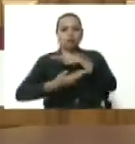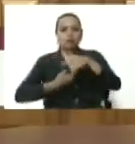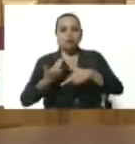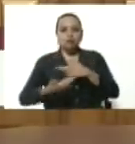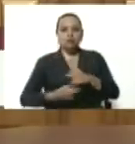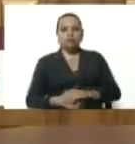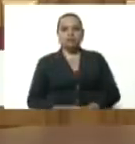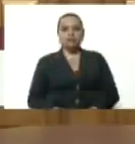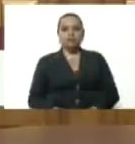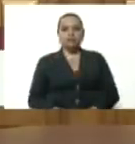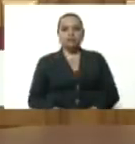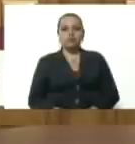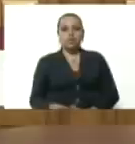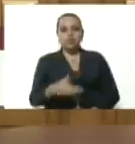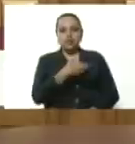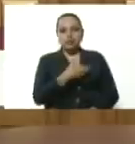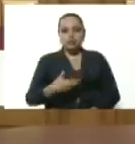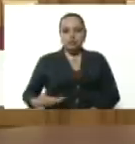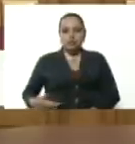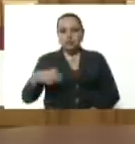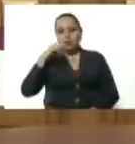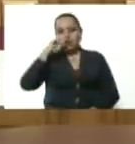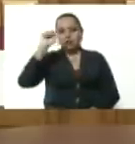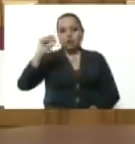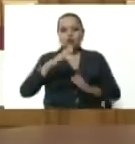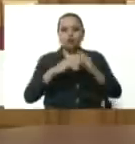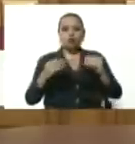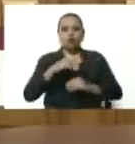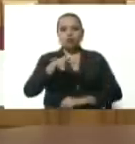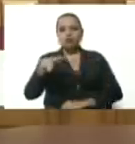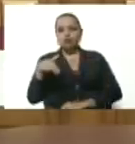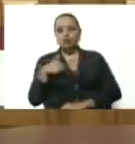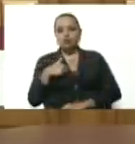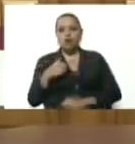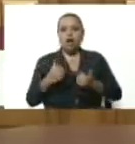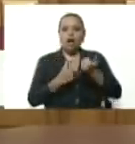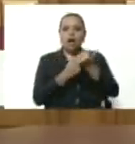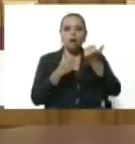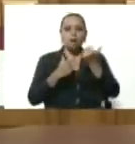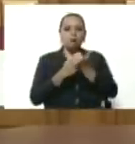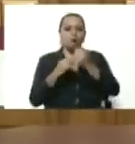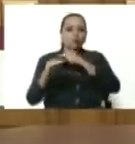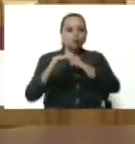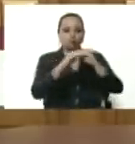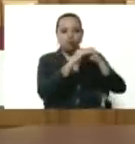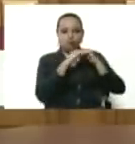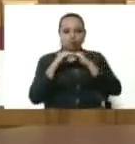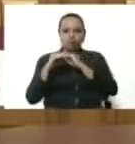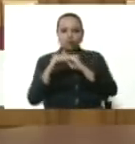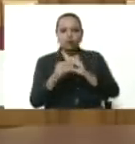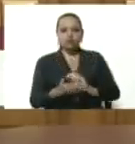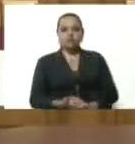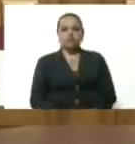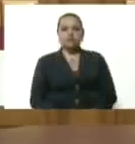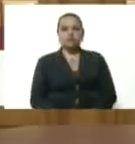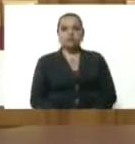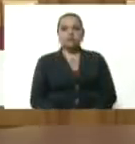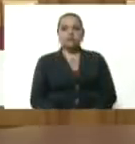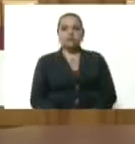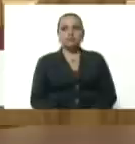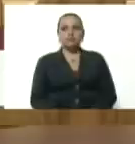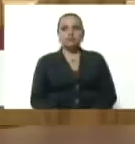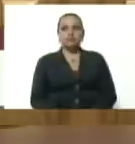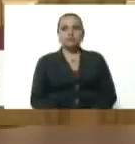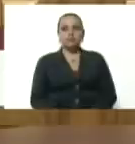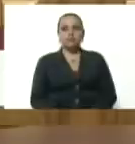revolucionario del presidente Maduro y que todos nosotros apoyamos sin lugar a dudas. Tendría